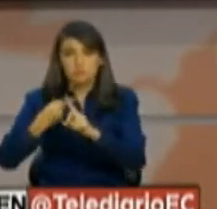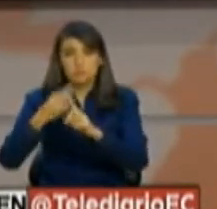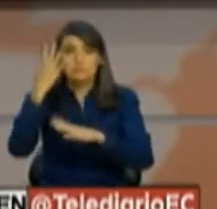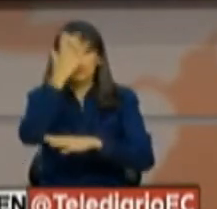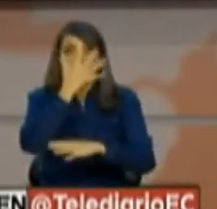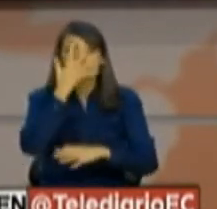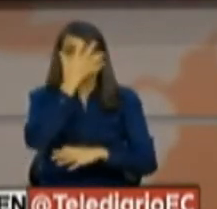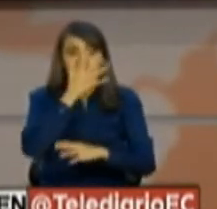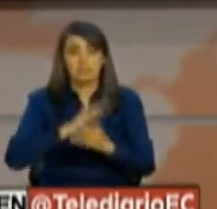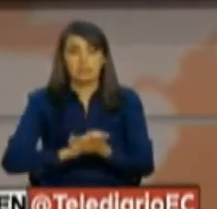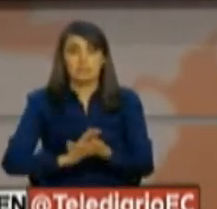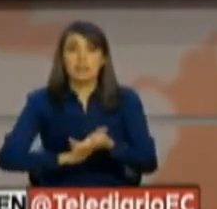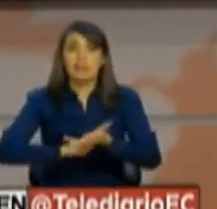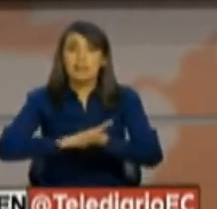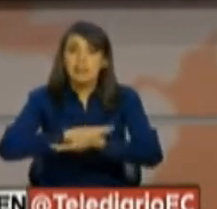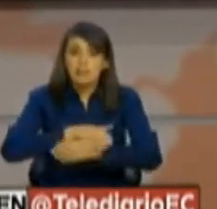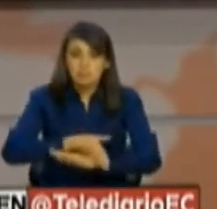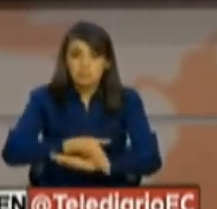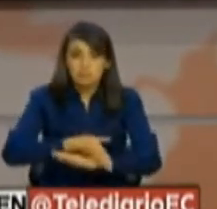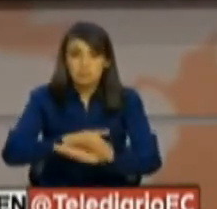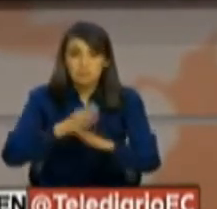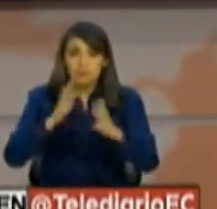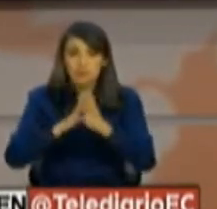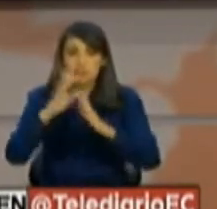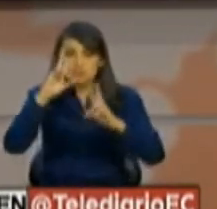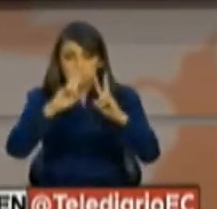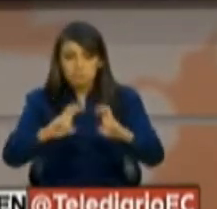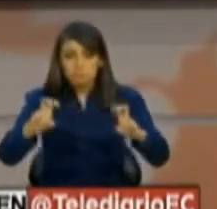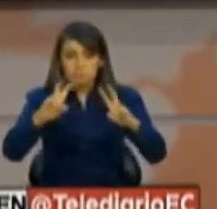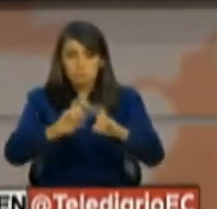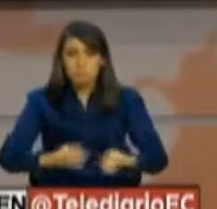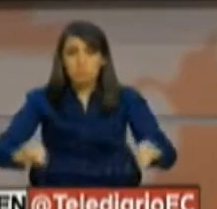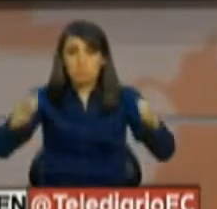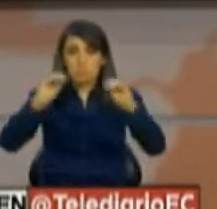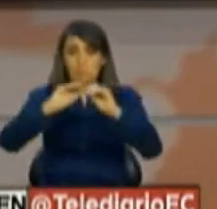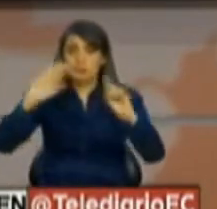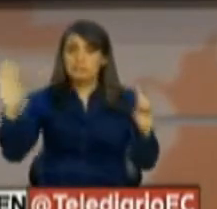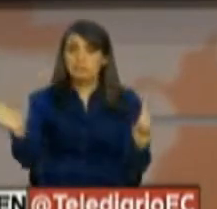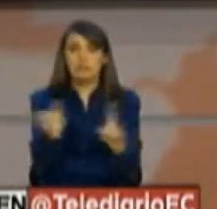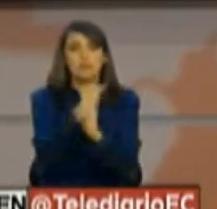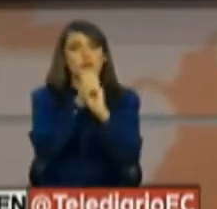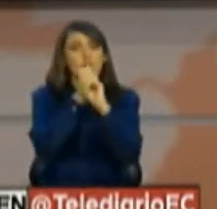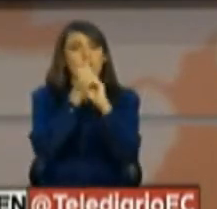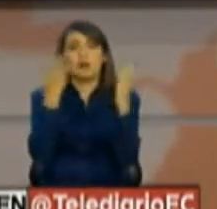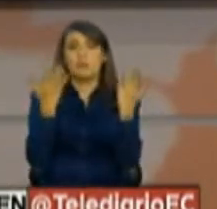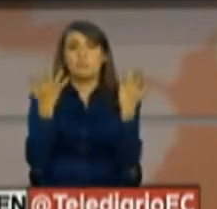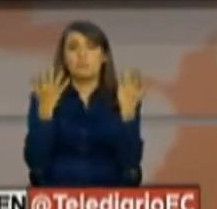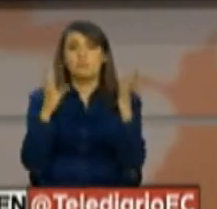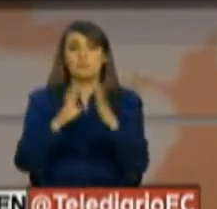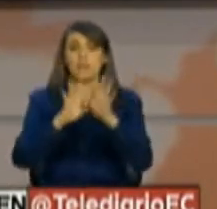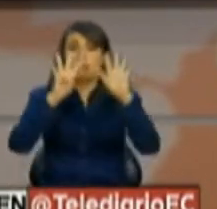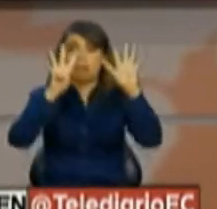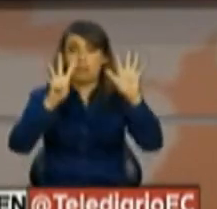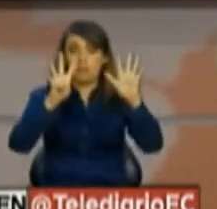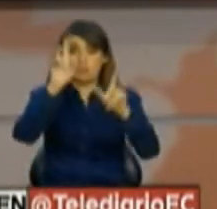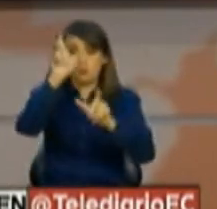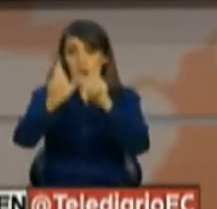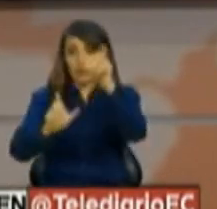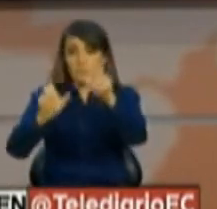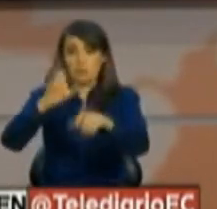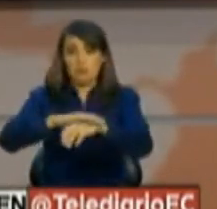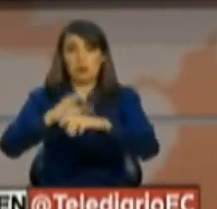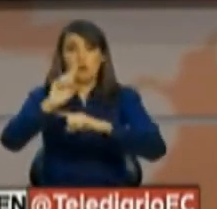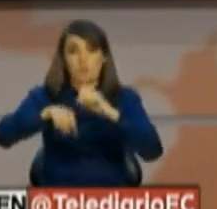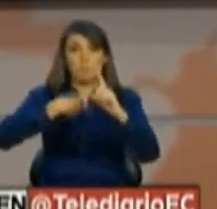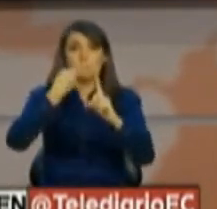Esmeraldas, y luego se fue extendiendo la investigación hasta que pudimos detener esta madrugada a